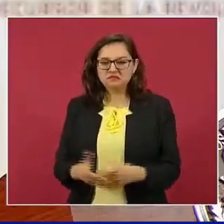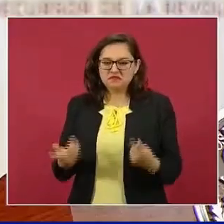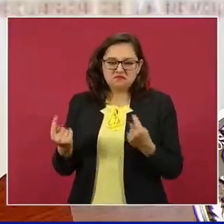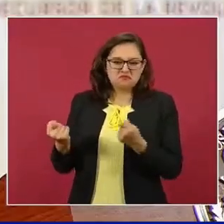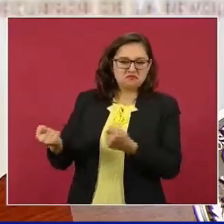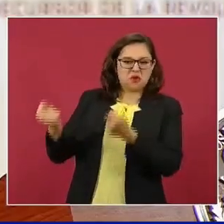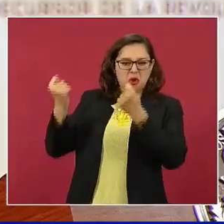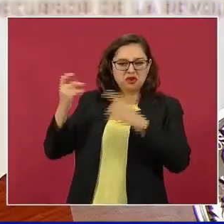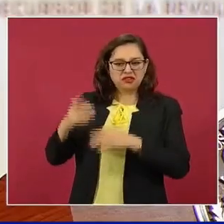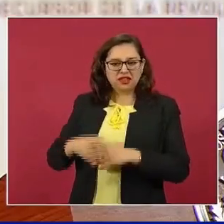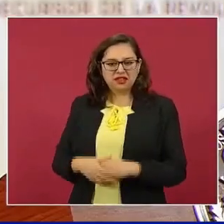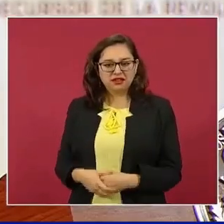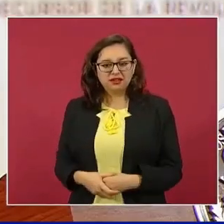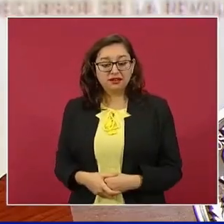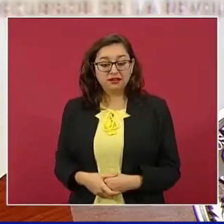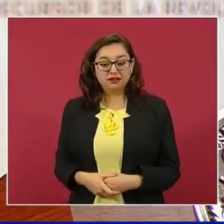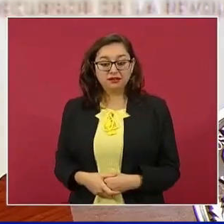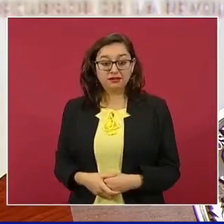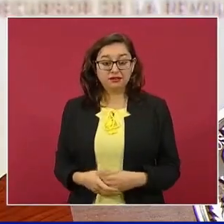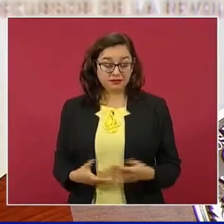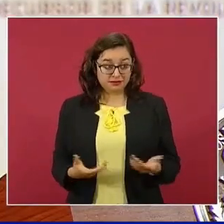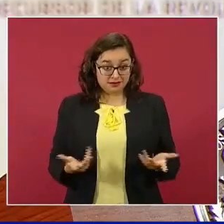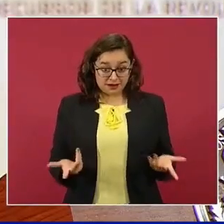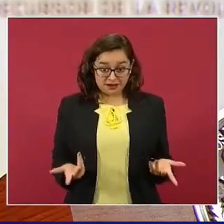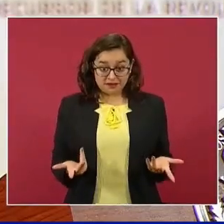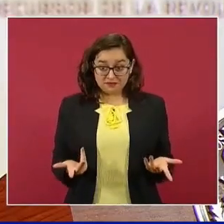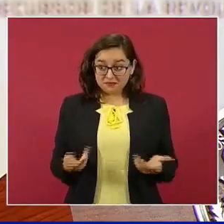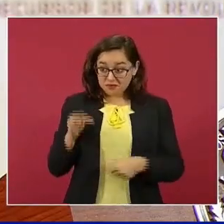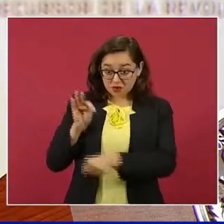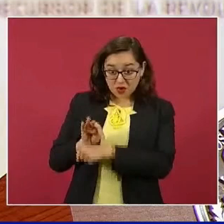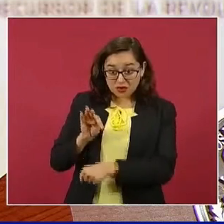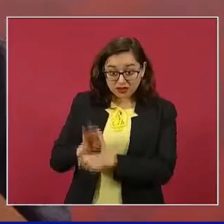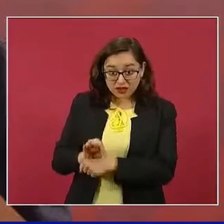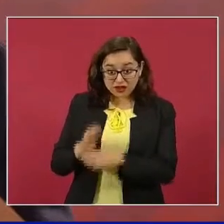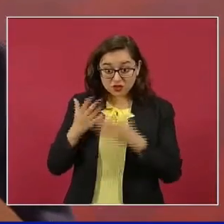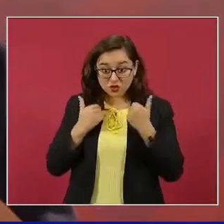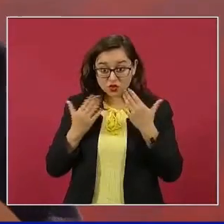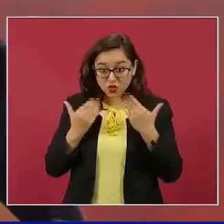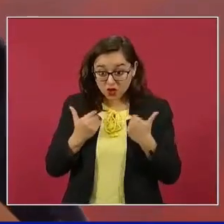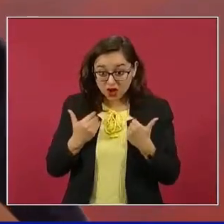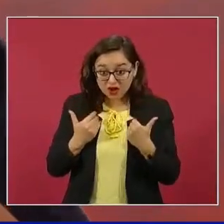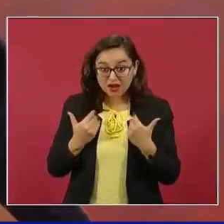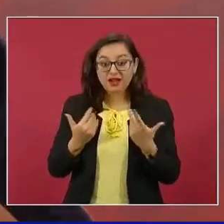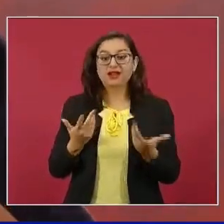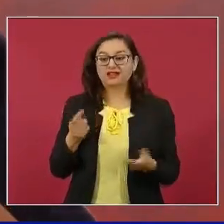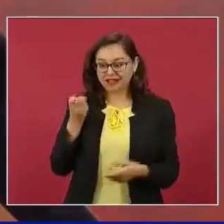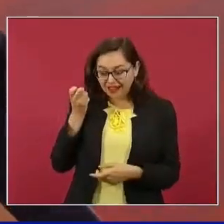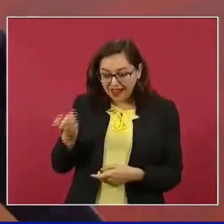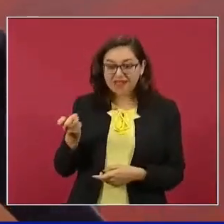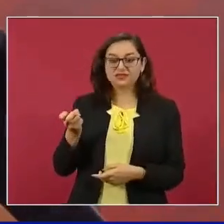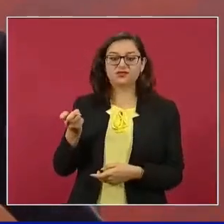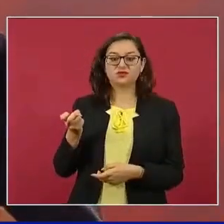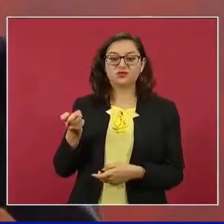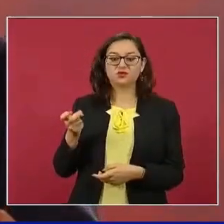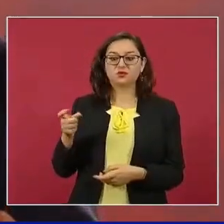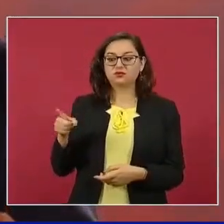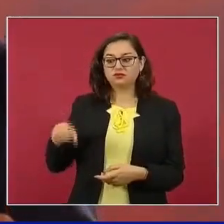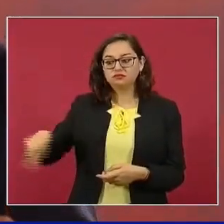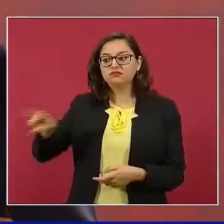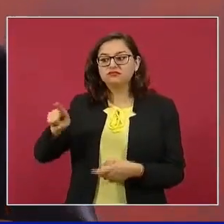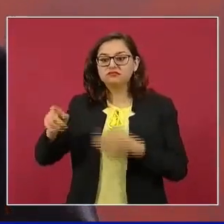importado y se dejó sin protección, porque esa es la